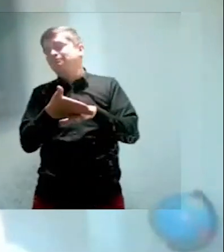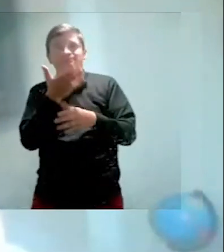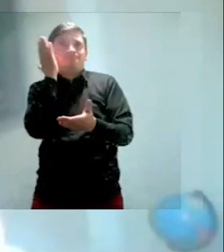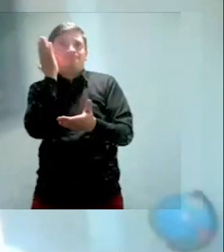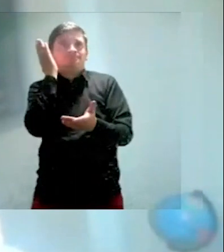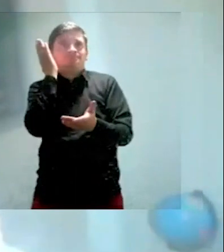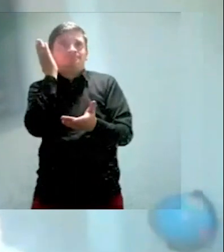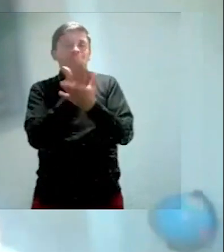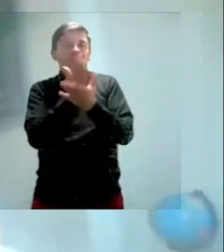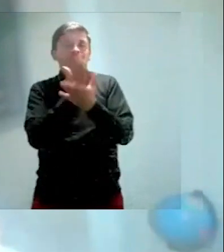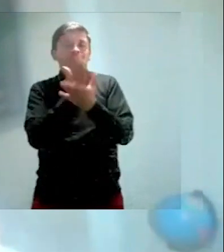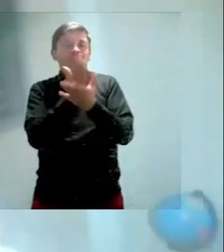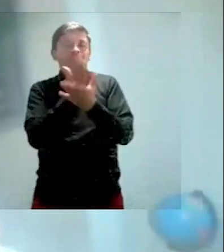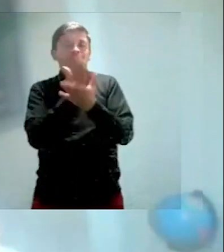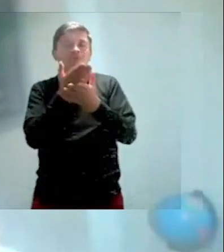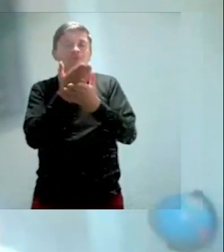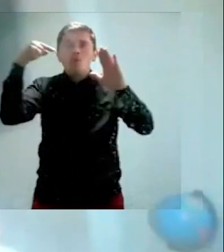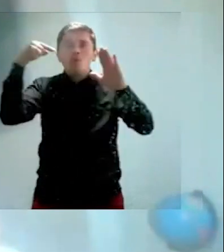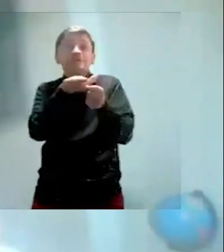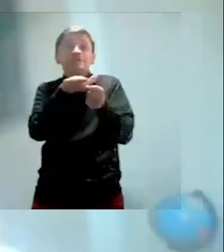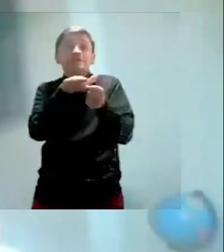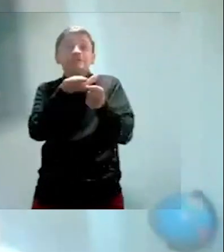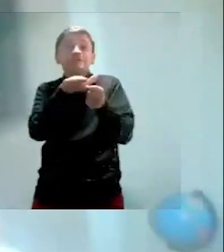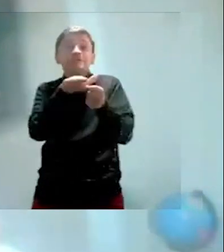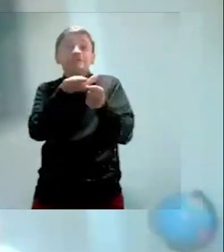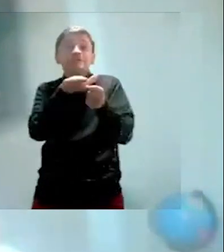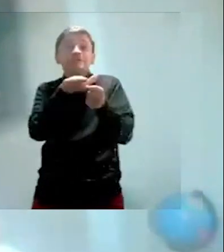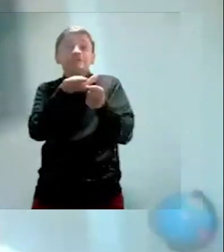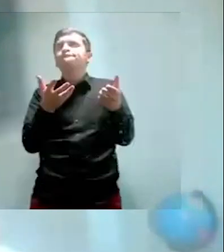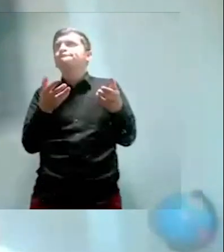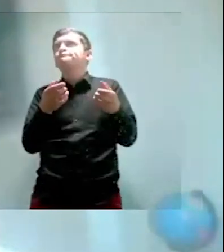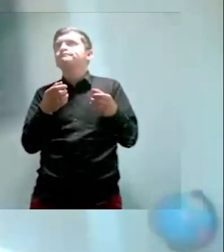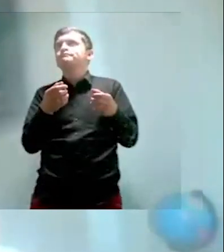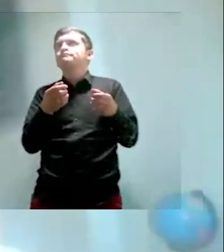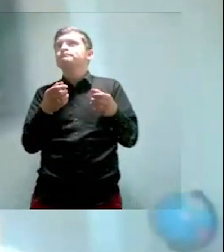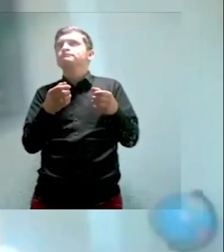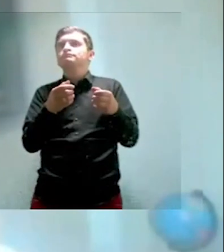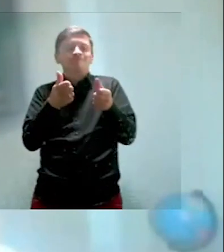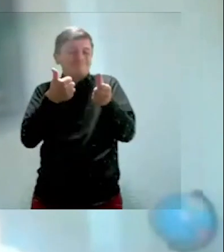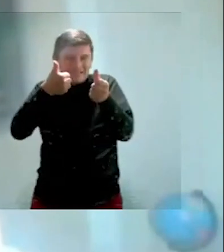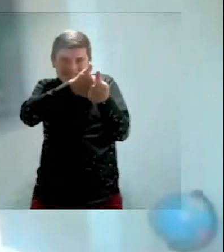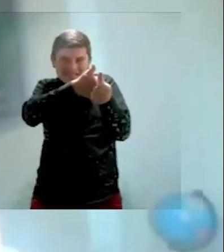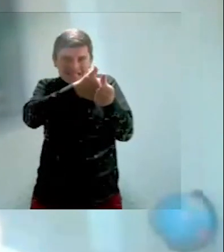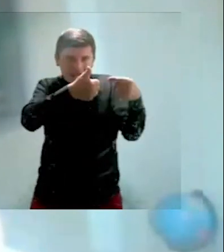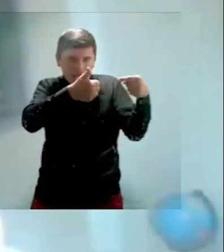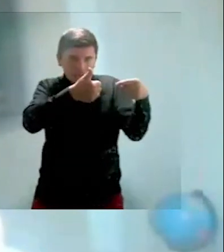los estados de cosas inconstitucionales que puede convivir, digamos, haciendo